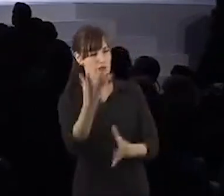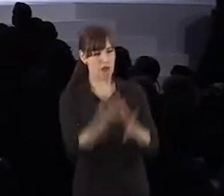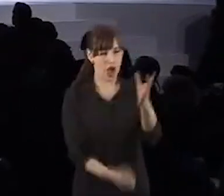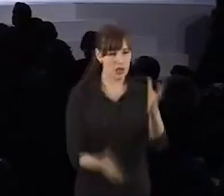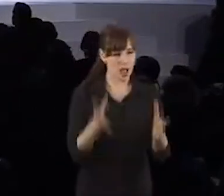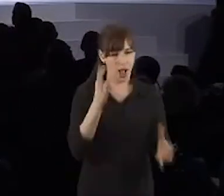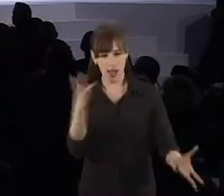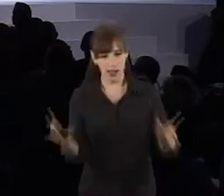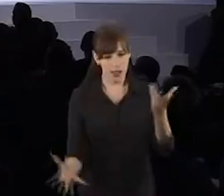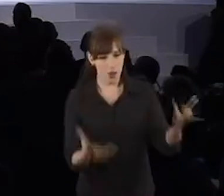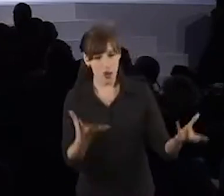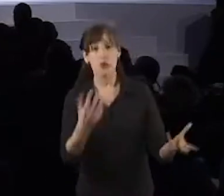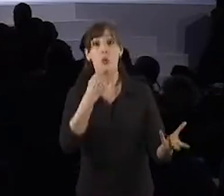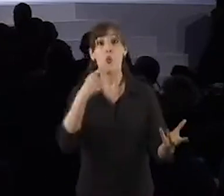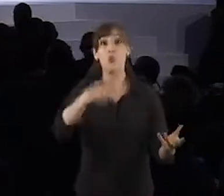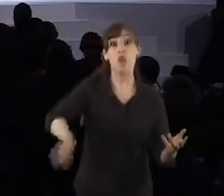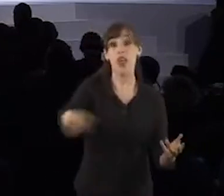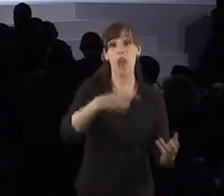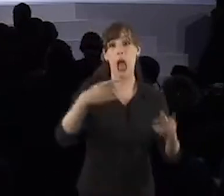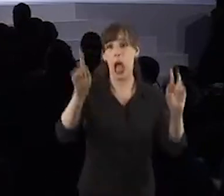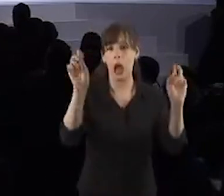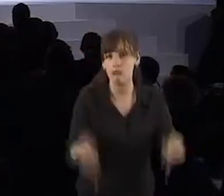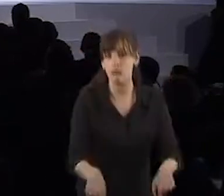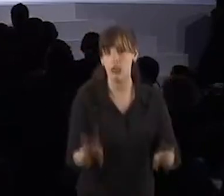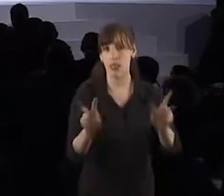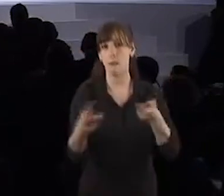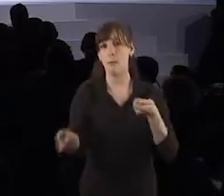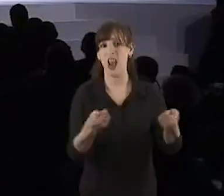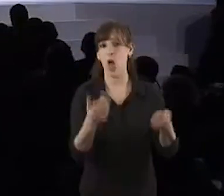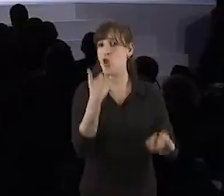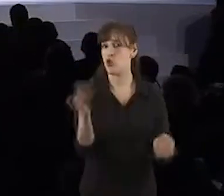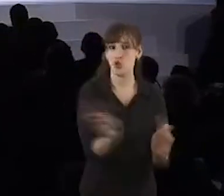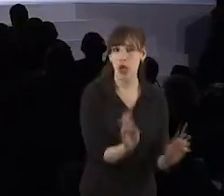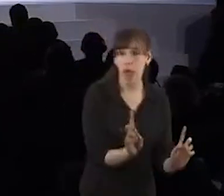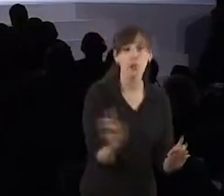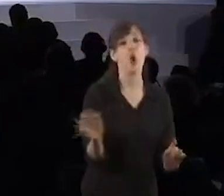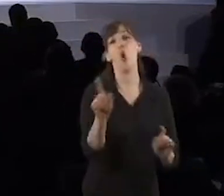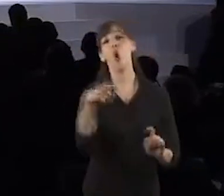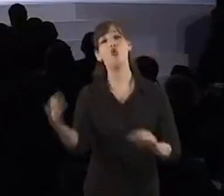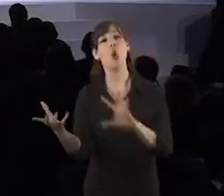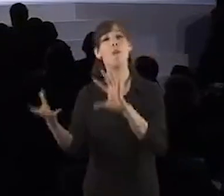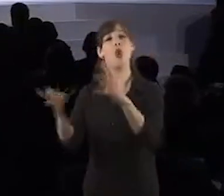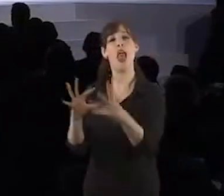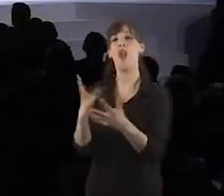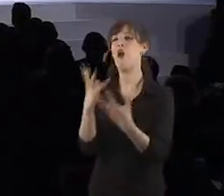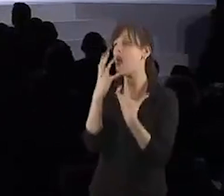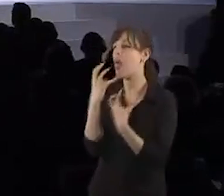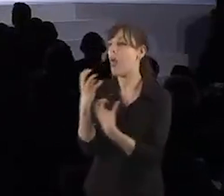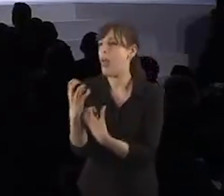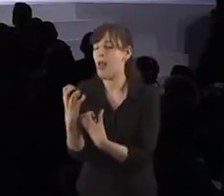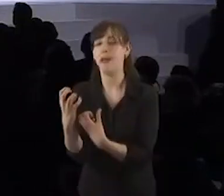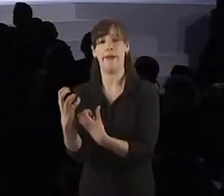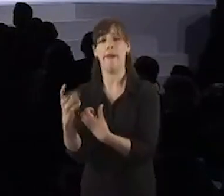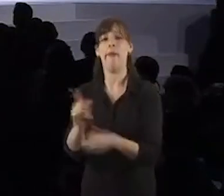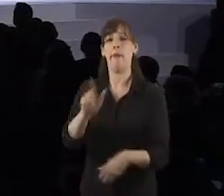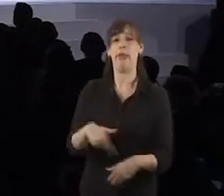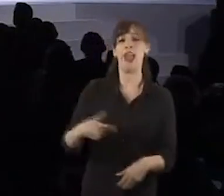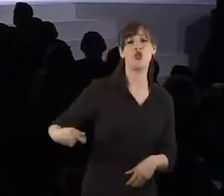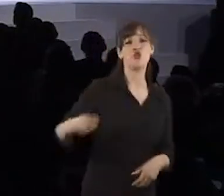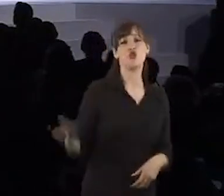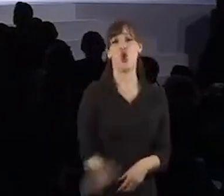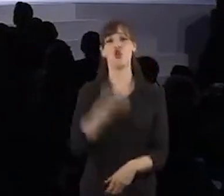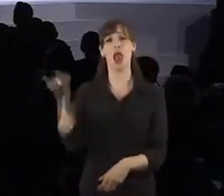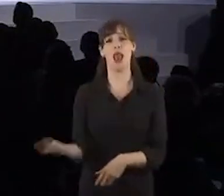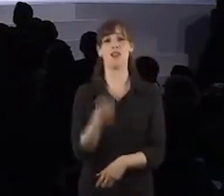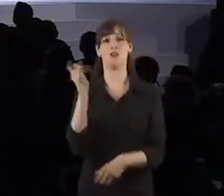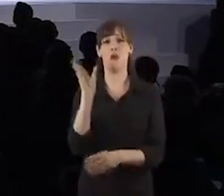inexorablemente, por desconocer lo que es el mercado o por haberse enamorado de un modelo fallido, están abriendo las puertas al socialismo y están